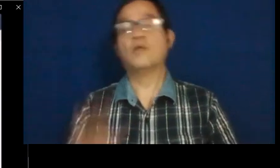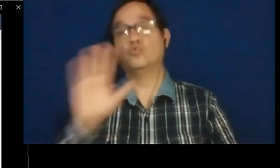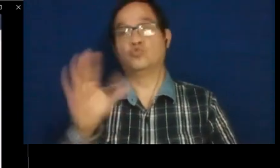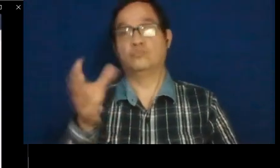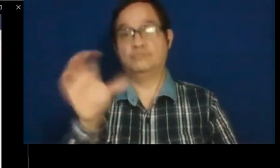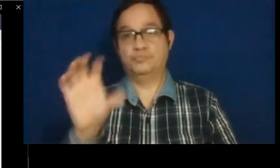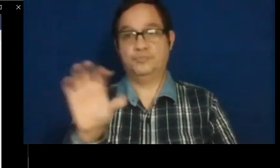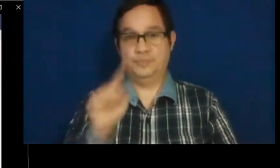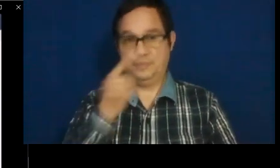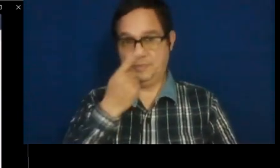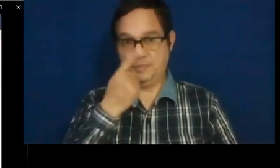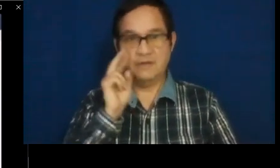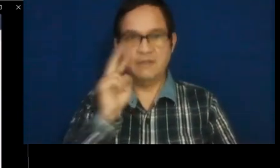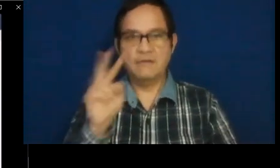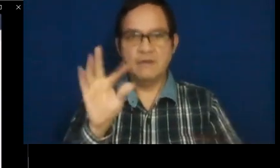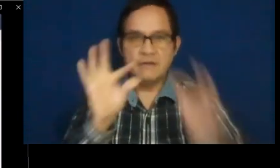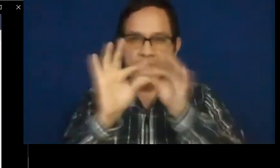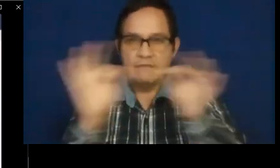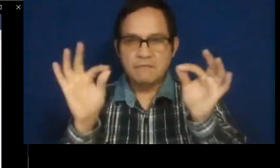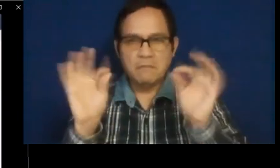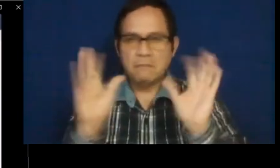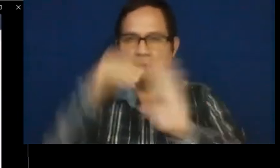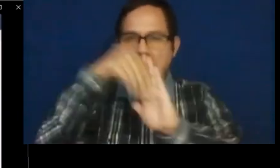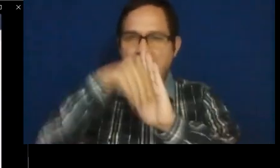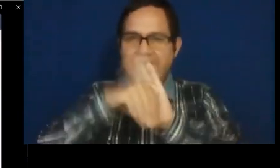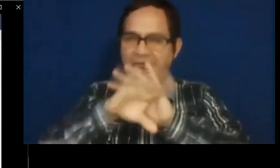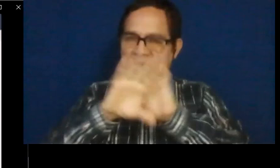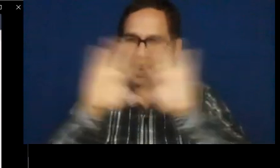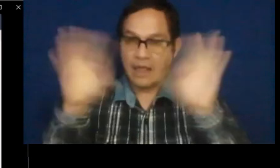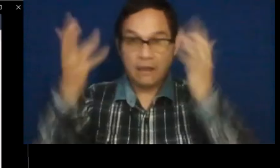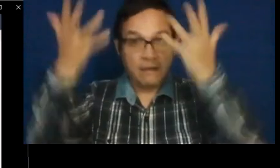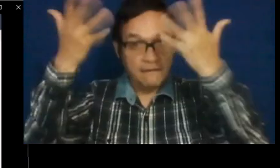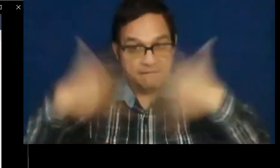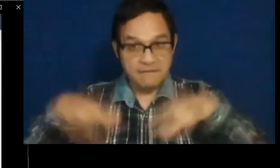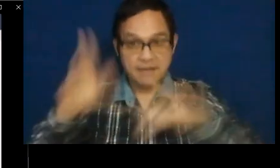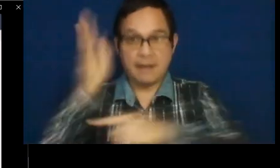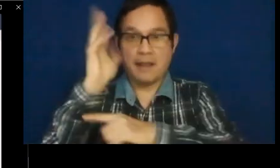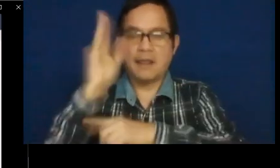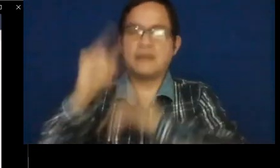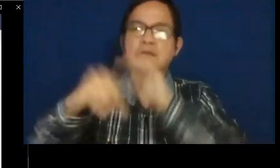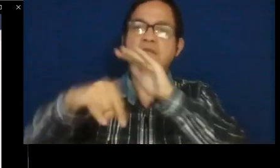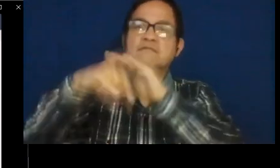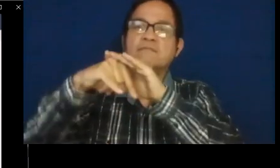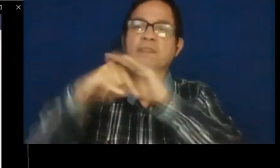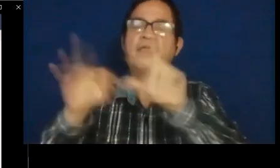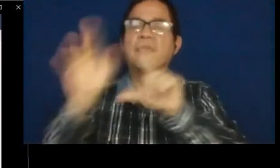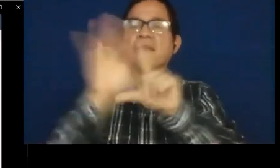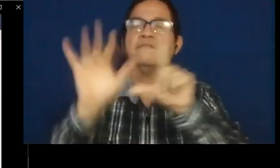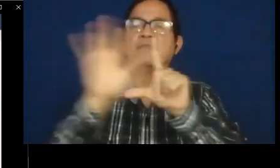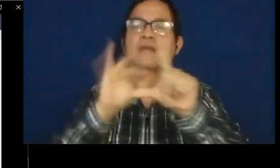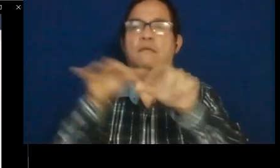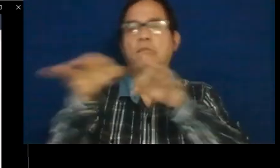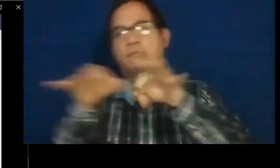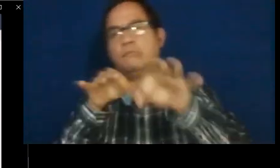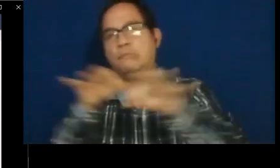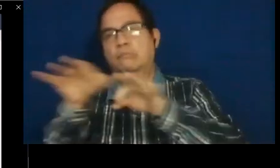sección, que claramente pues no tiene ningún contenido, en un rato apenas termine la charla voy a publicarles un video de la